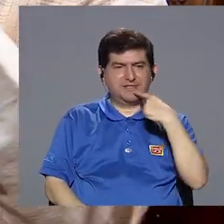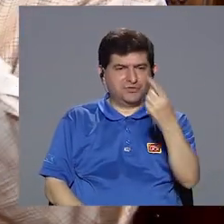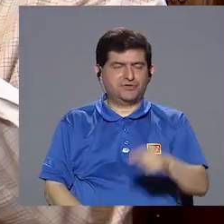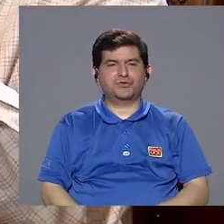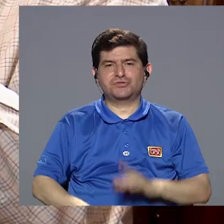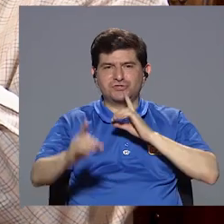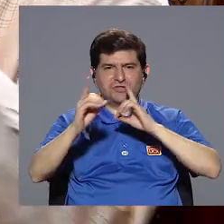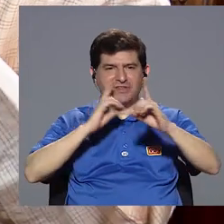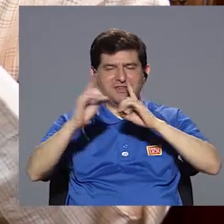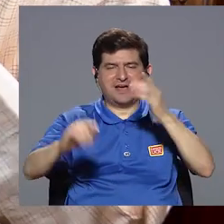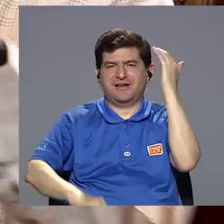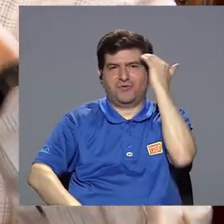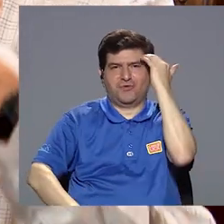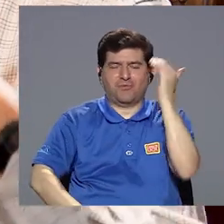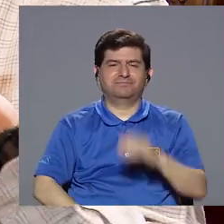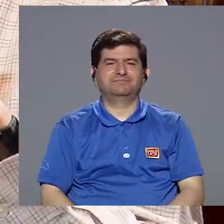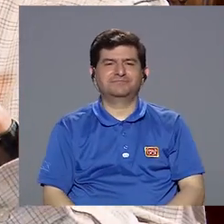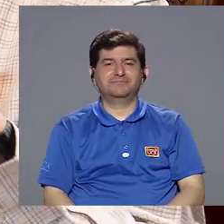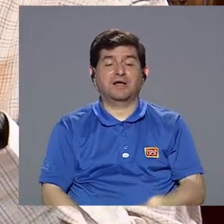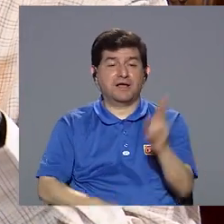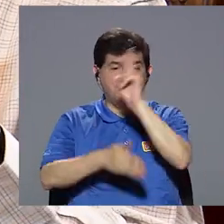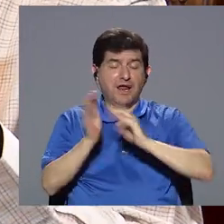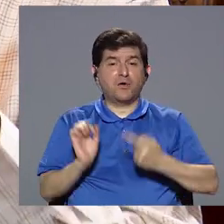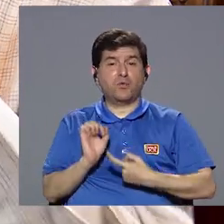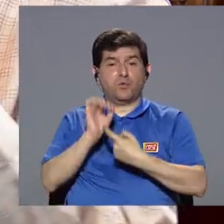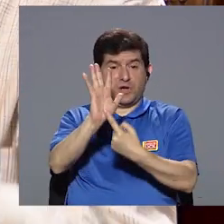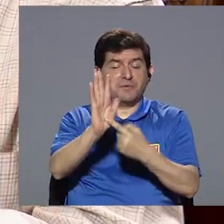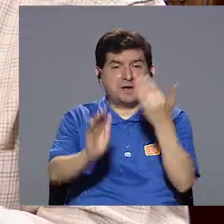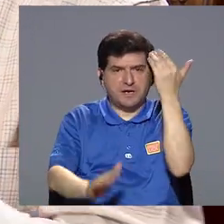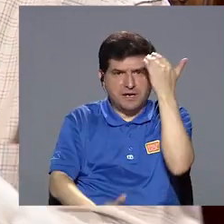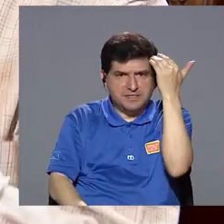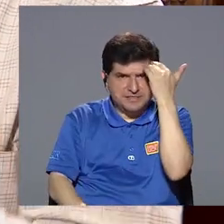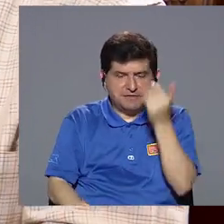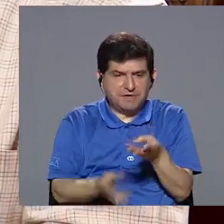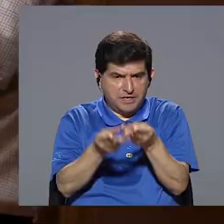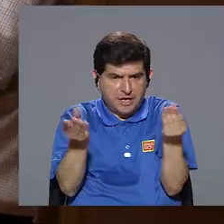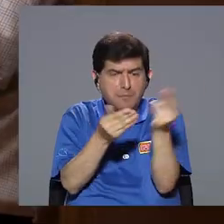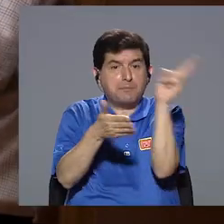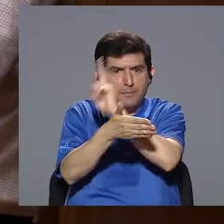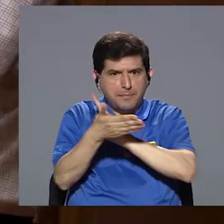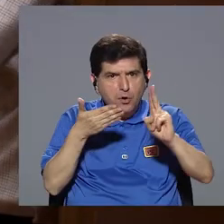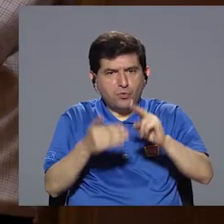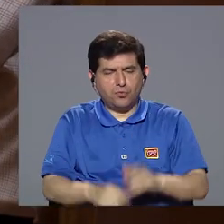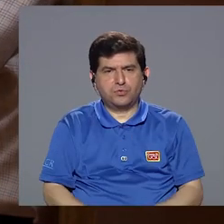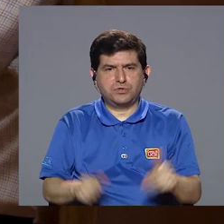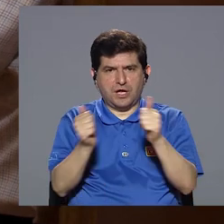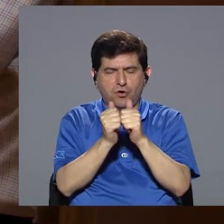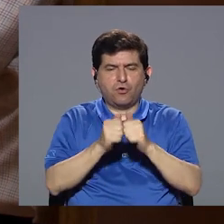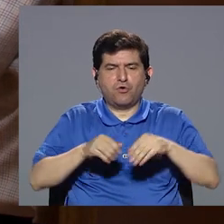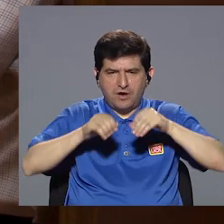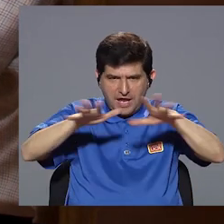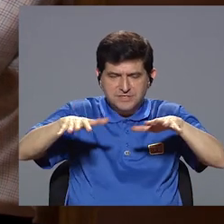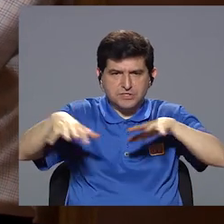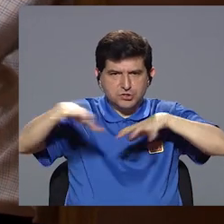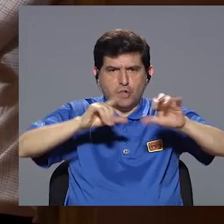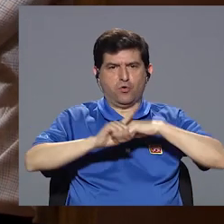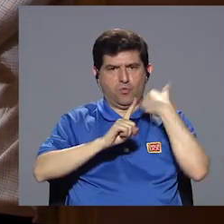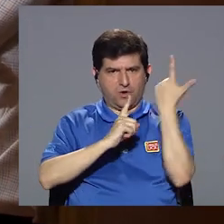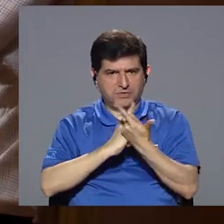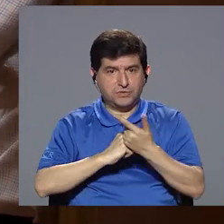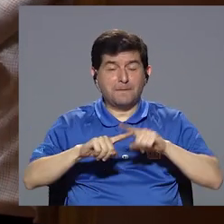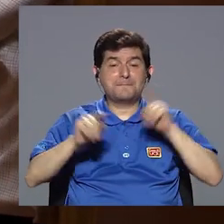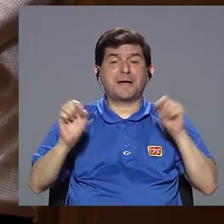un diálogo de saberes es decir la universidad proyecta los saberes generados en la universidad mediante la extensión acción social